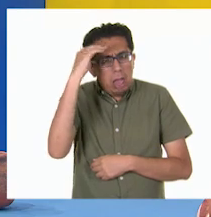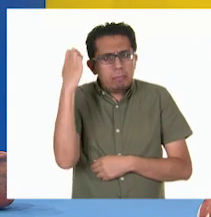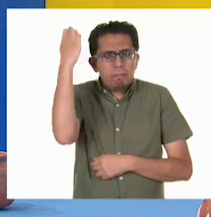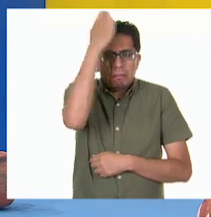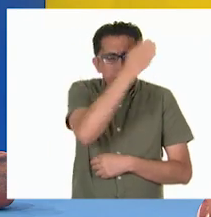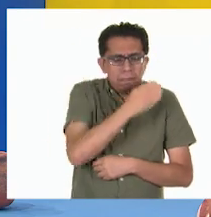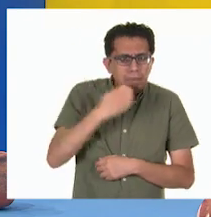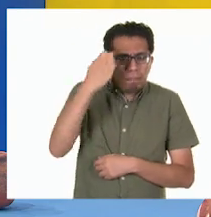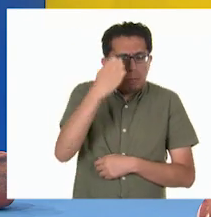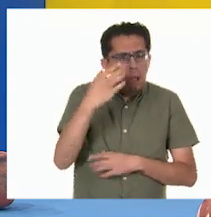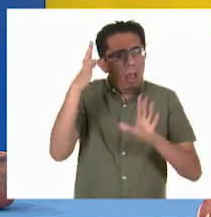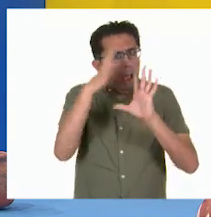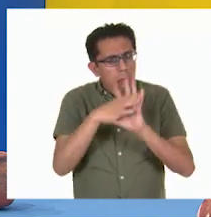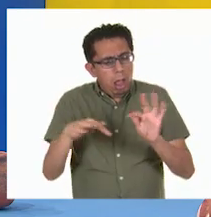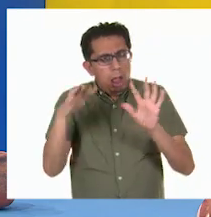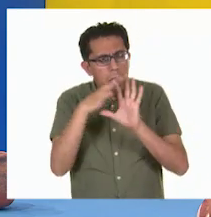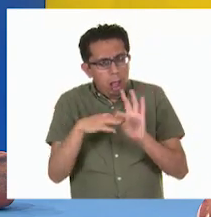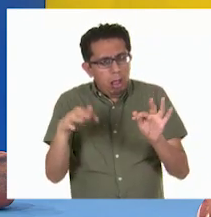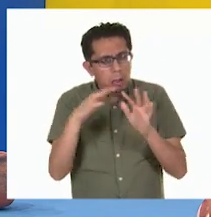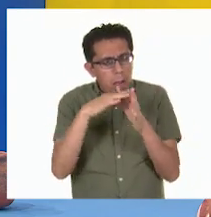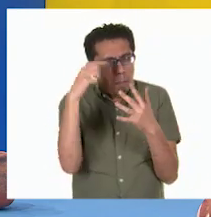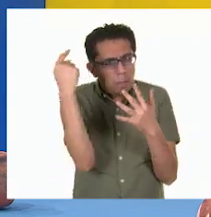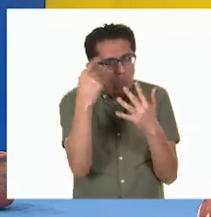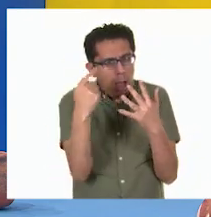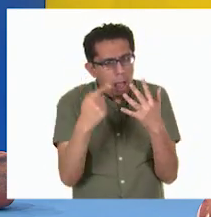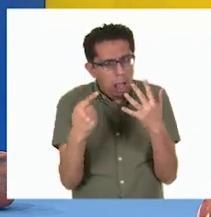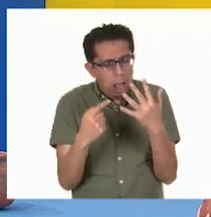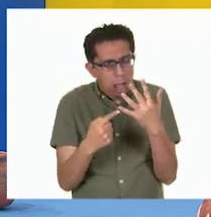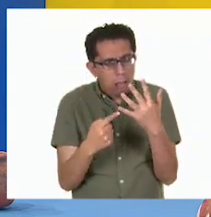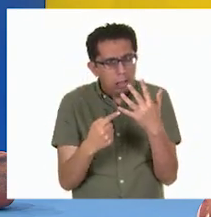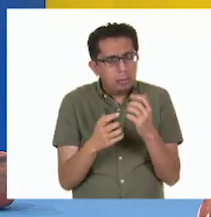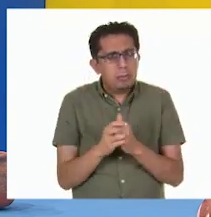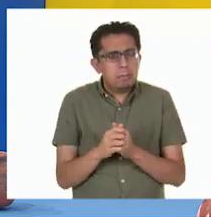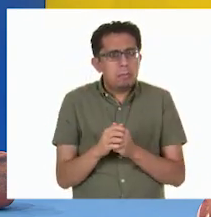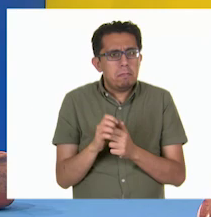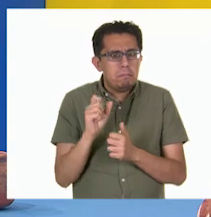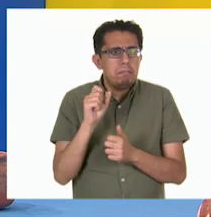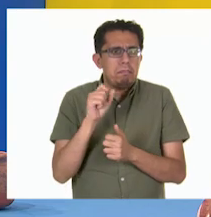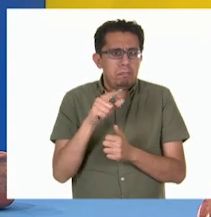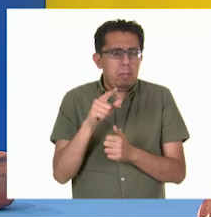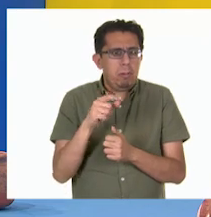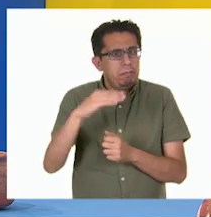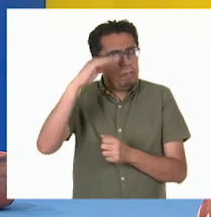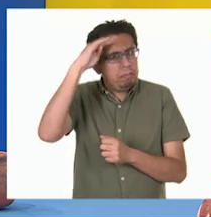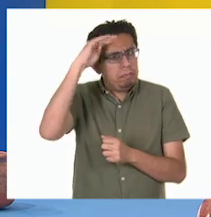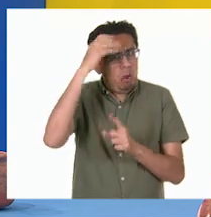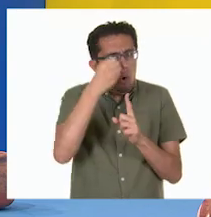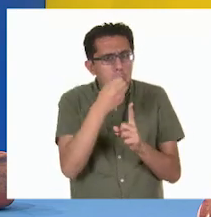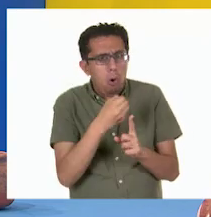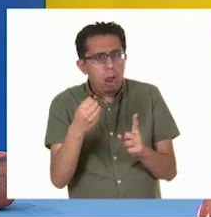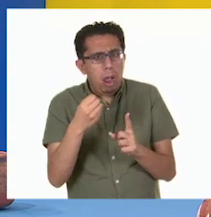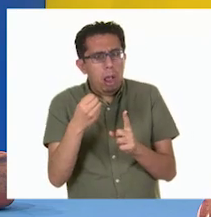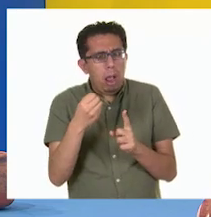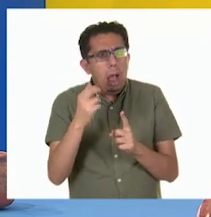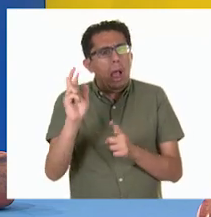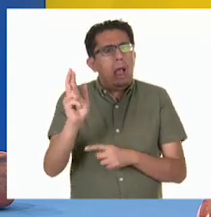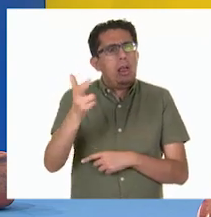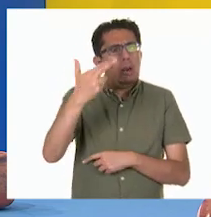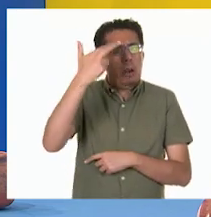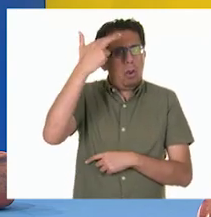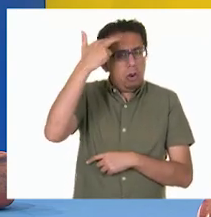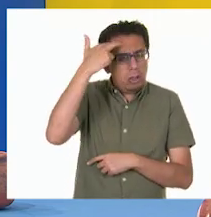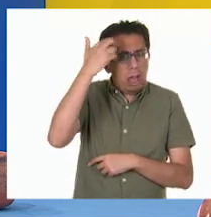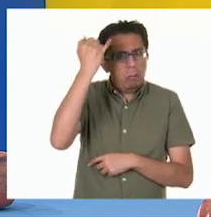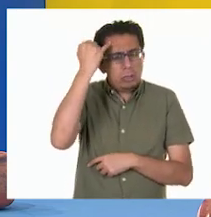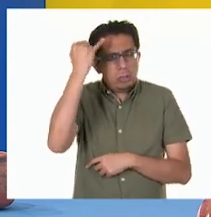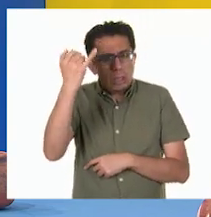anticipamos, argumentamos, explicamos, razonamos lógicamente, recordamos, elaboramos